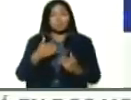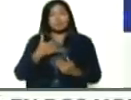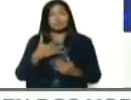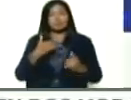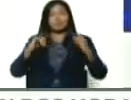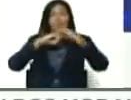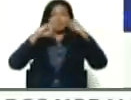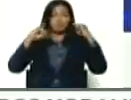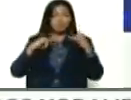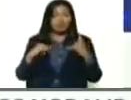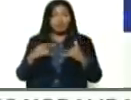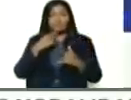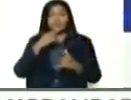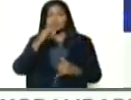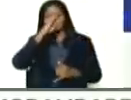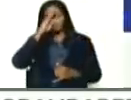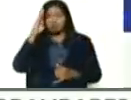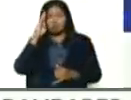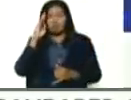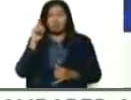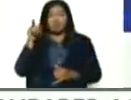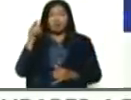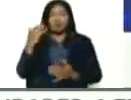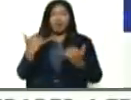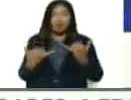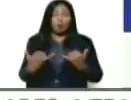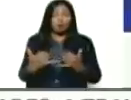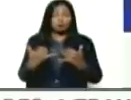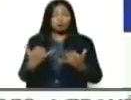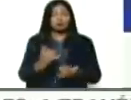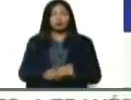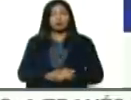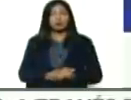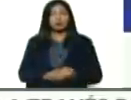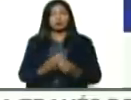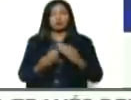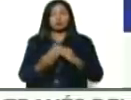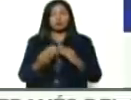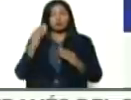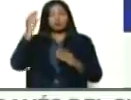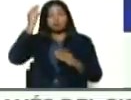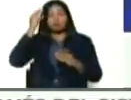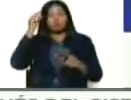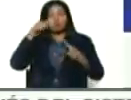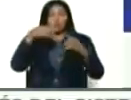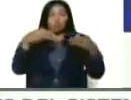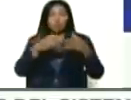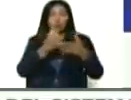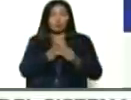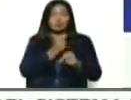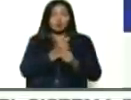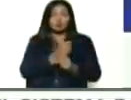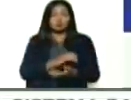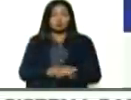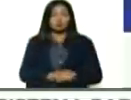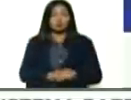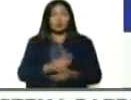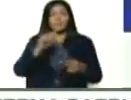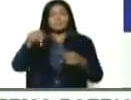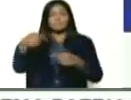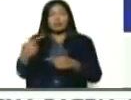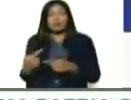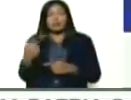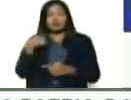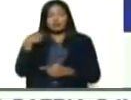me dice adiós dado que está ahorita está ahora concentrado con un equipo mañana